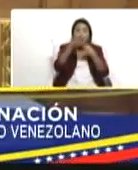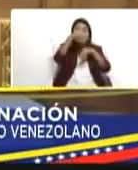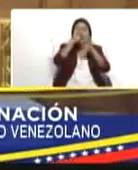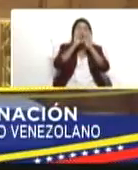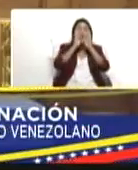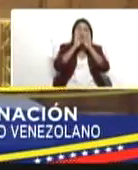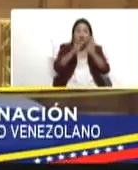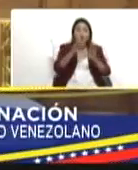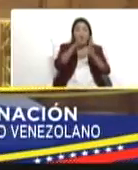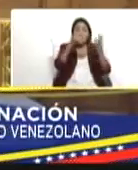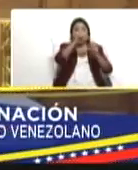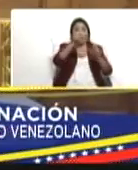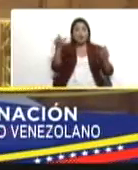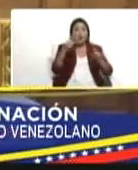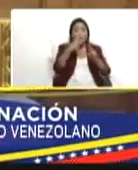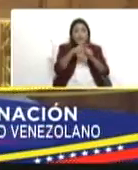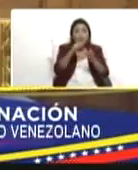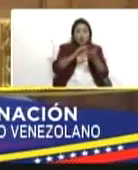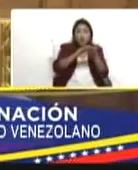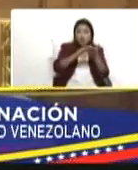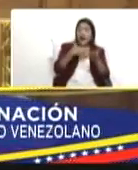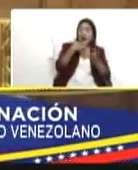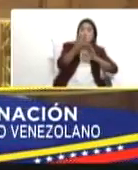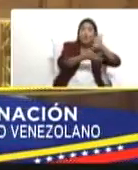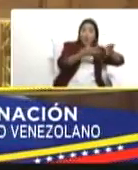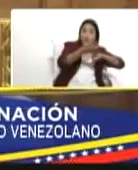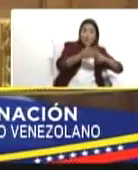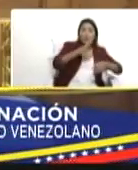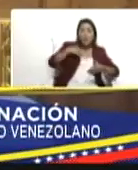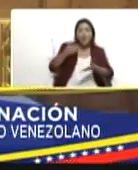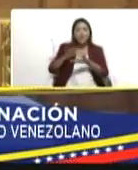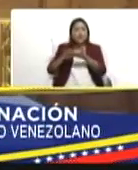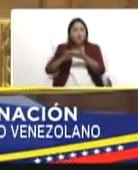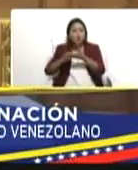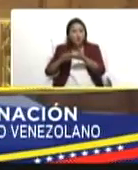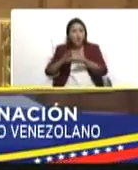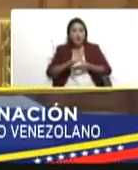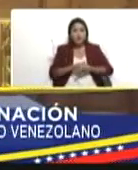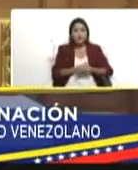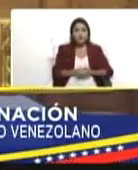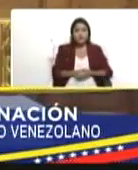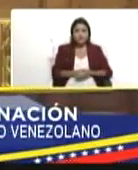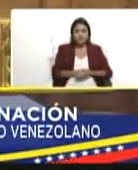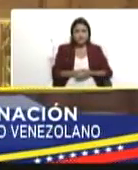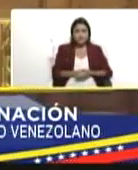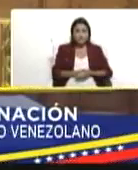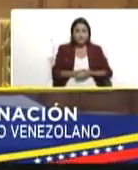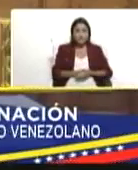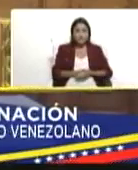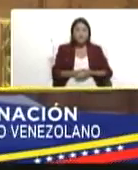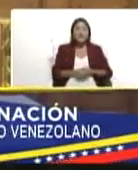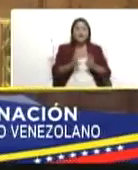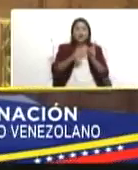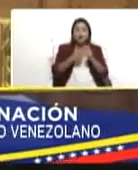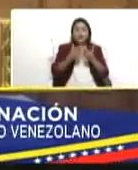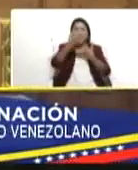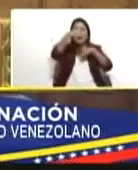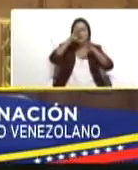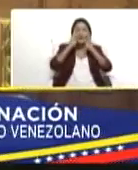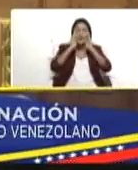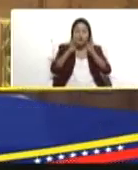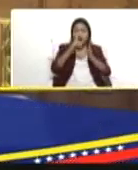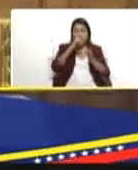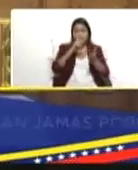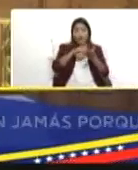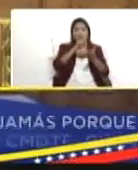resolver todos los casos que se reciban puedo decir que el nivel de atención en el año